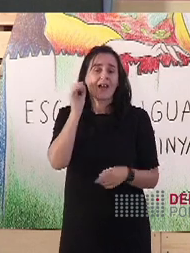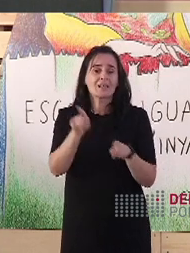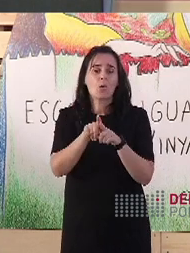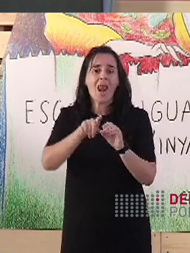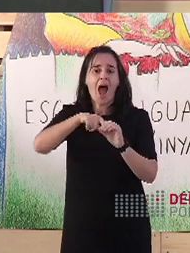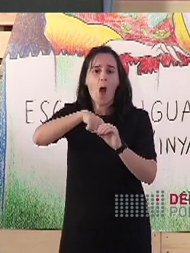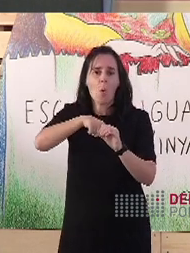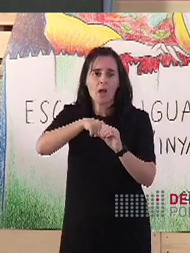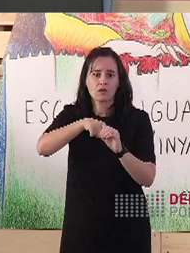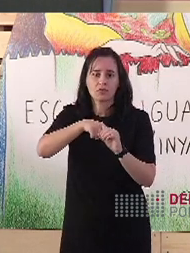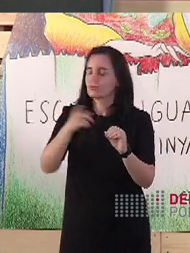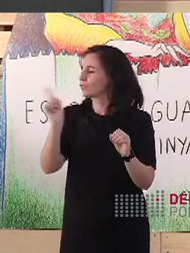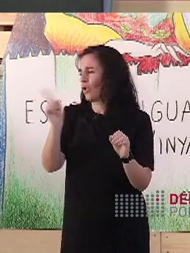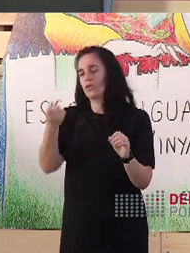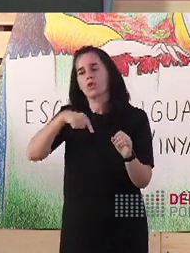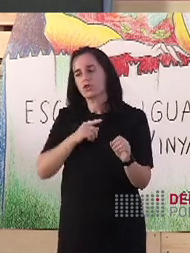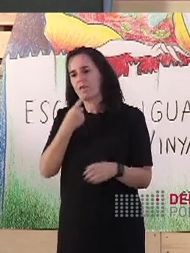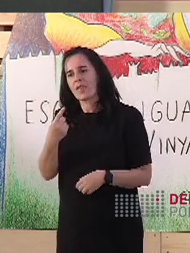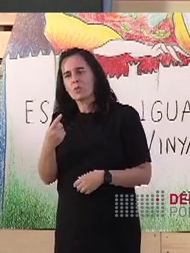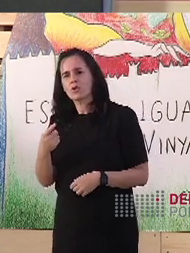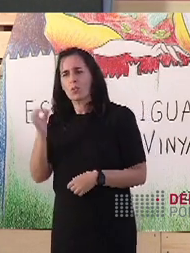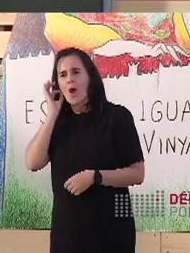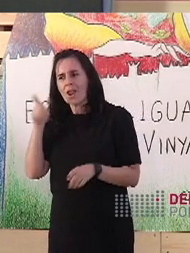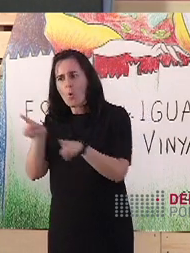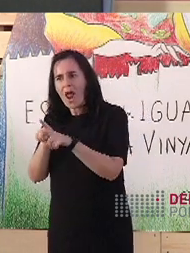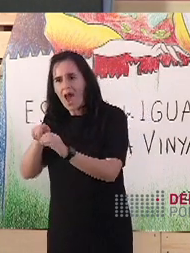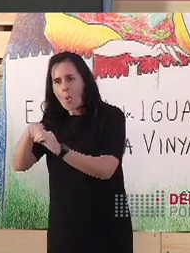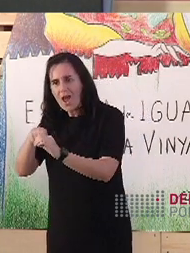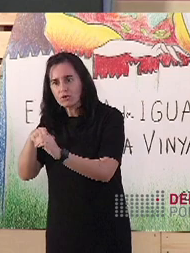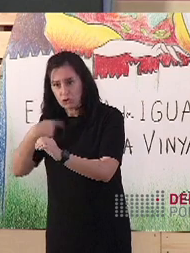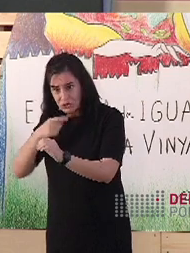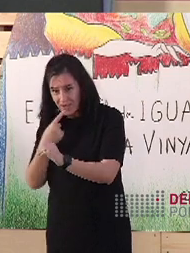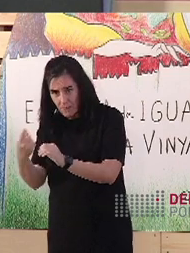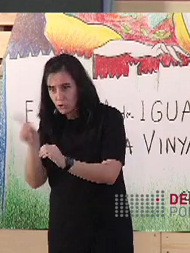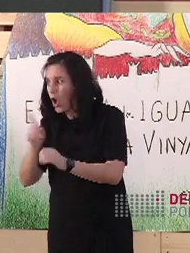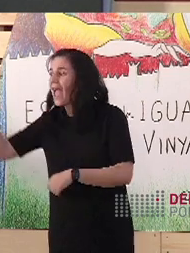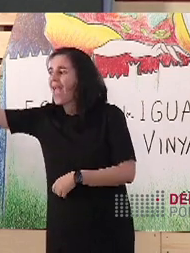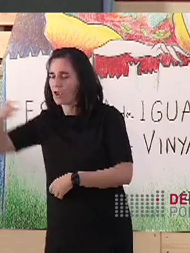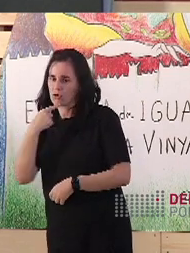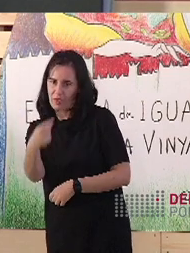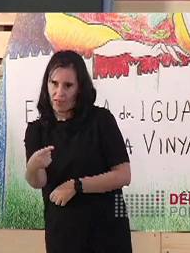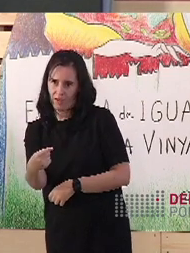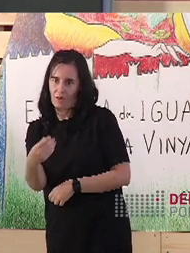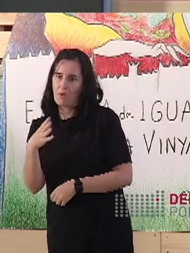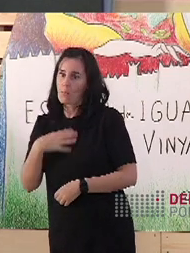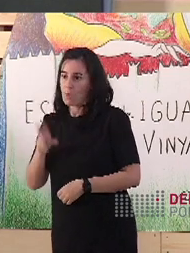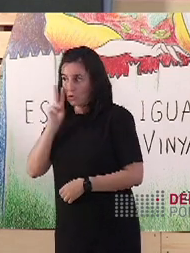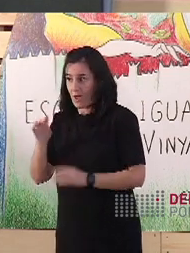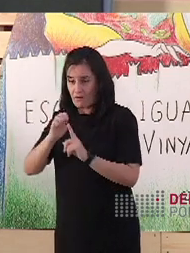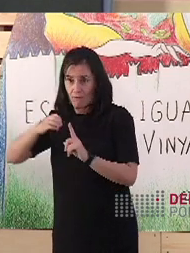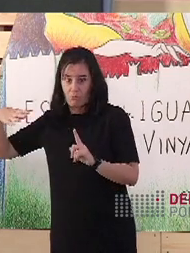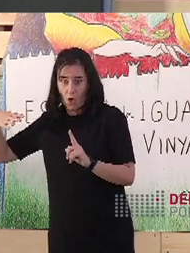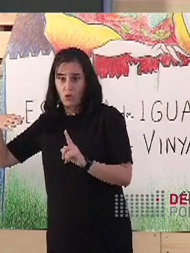no decimos que las mujeres seamos agujeros en los que correrse. Los que lo dicen son ellos, y lo podemos ver en sus foros, o sea, según sus propias palabras,